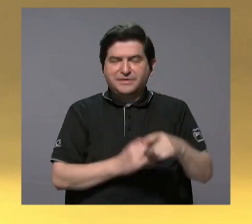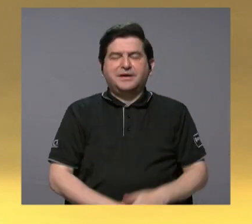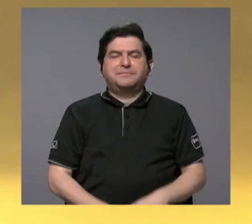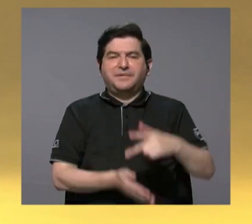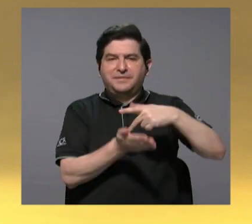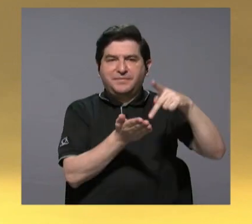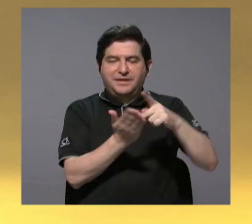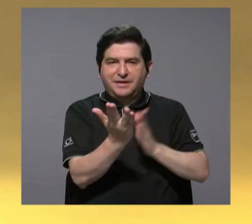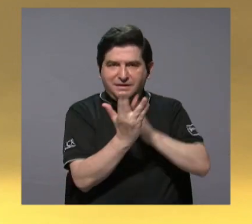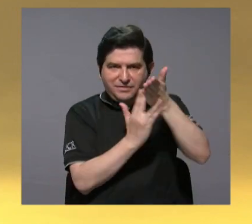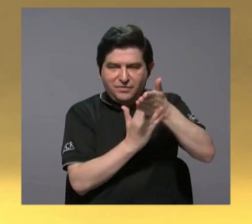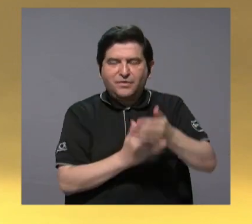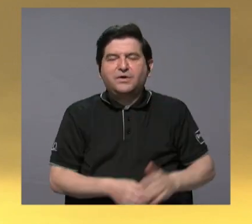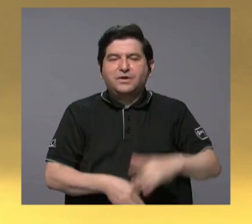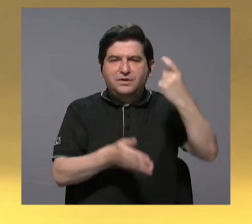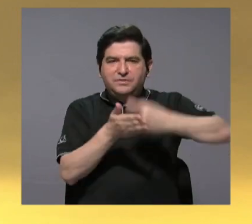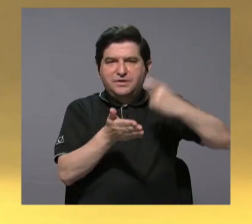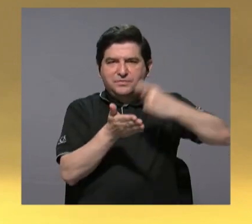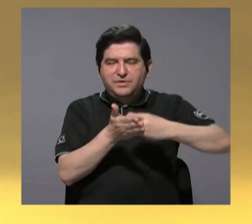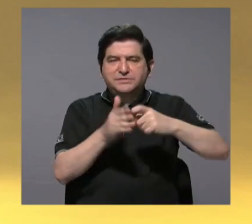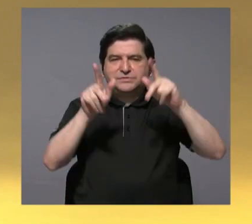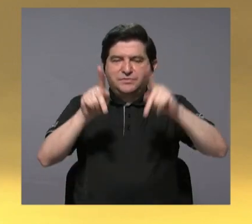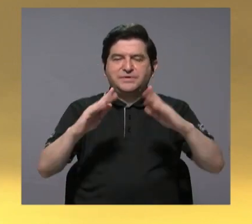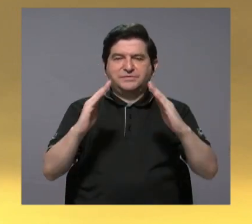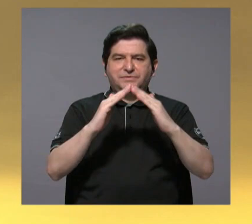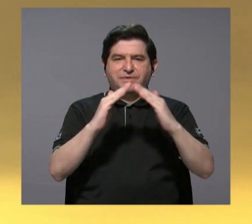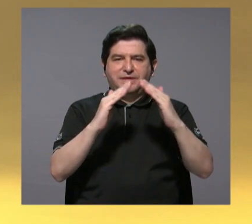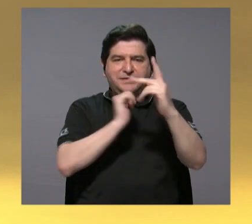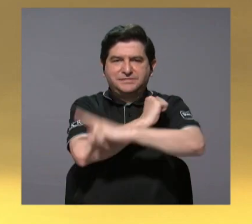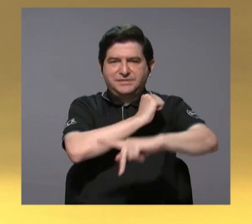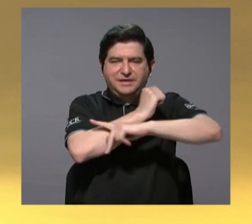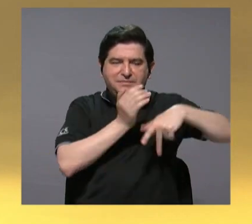paga con los impuestos que tributan los habitantes de este país